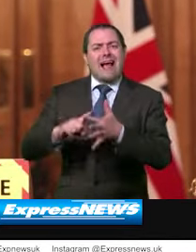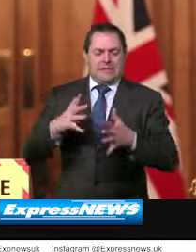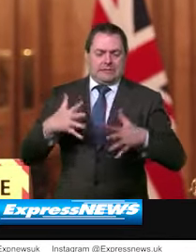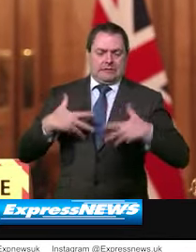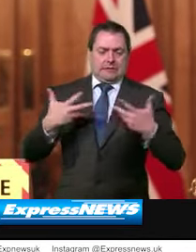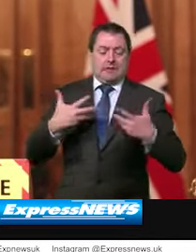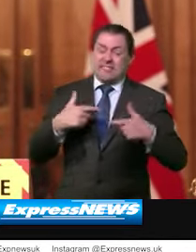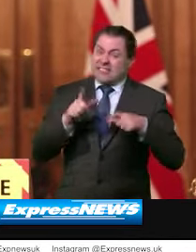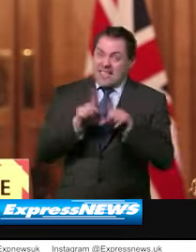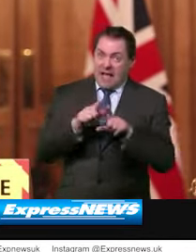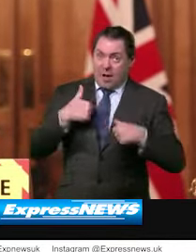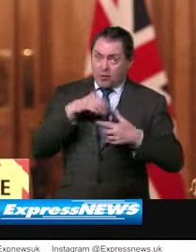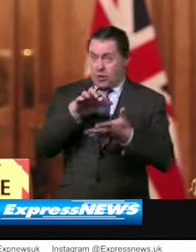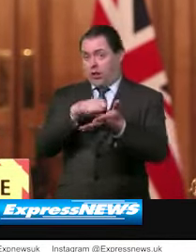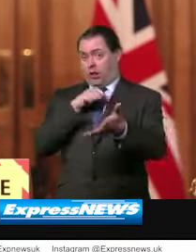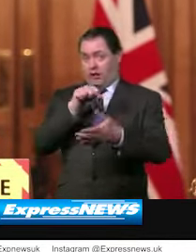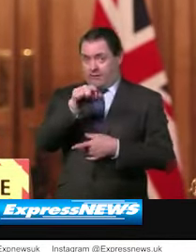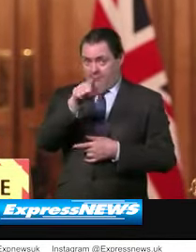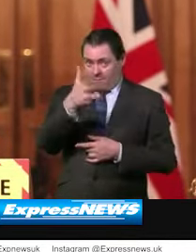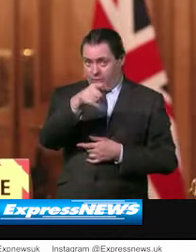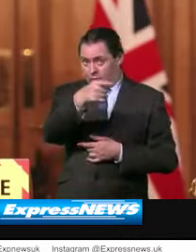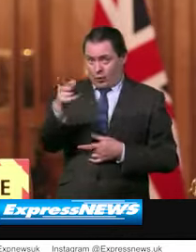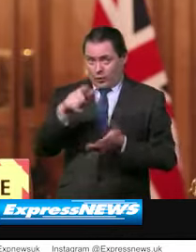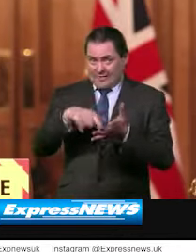disgusta aún más la deshonestidad